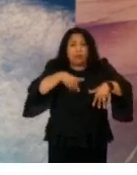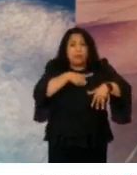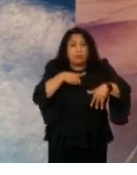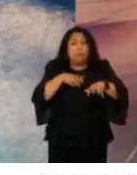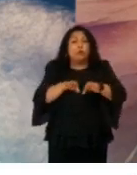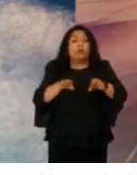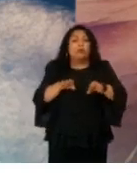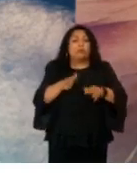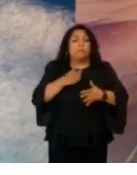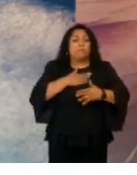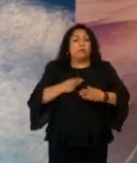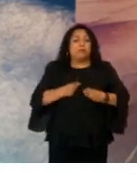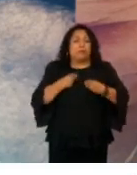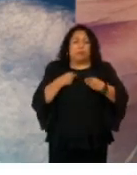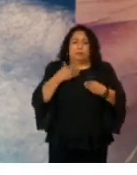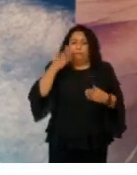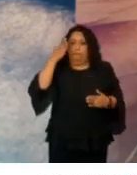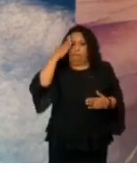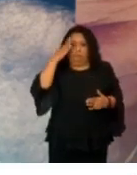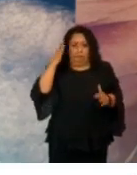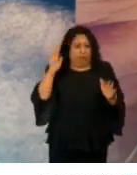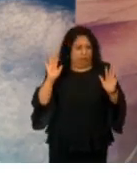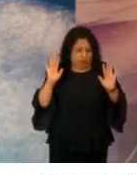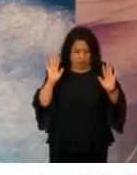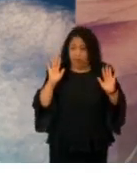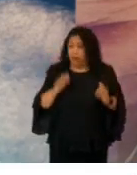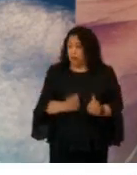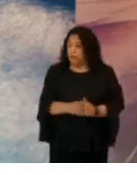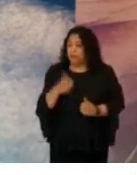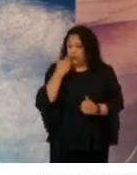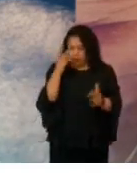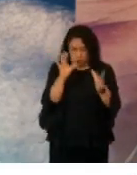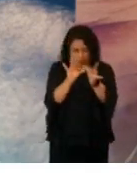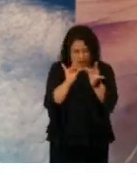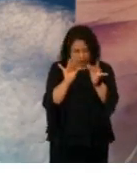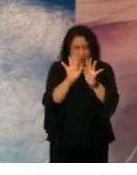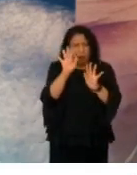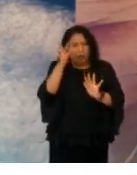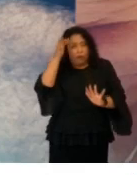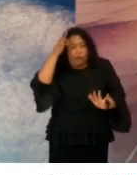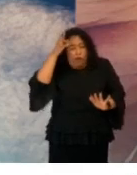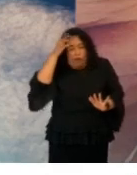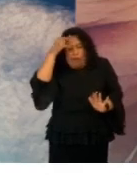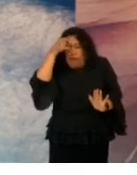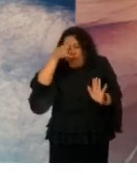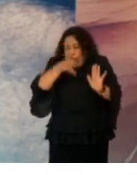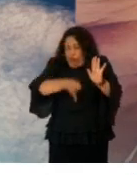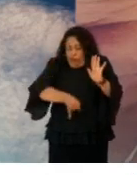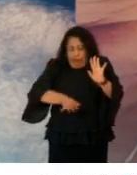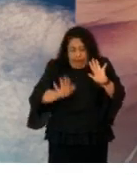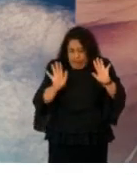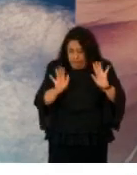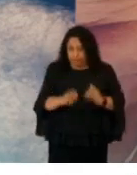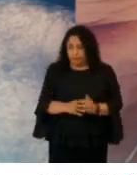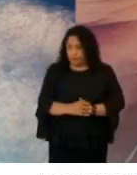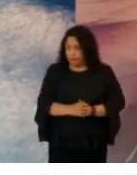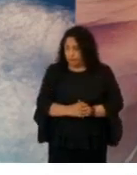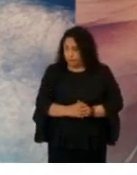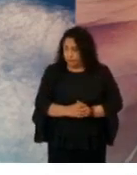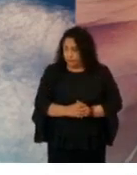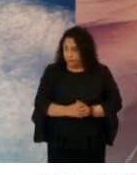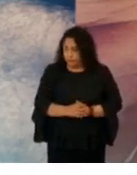delante. O sea, a ver, trato de explicar esto, parece muy filosófico, pero es muy práctico.